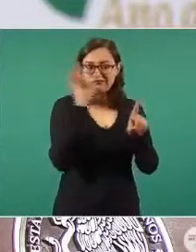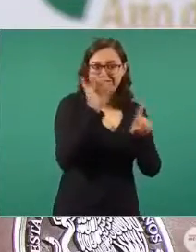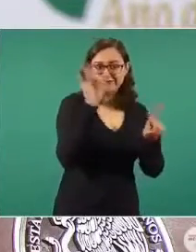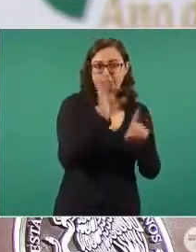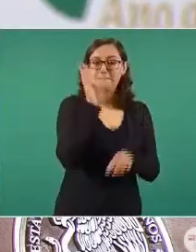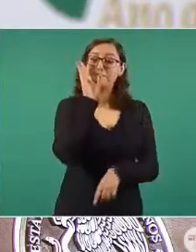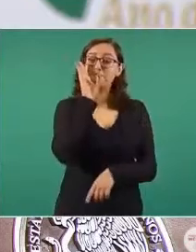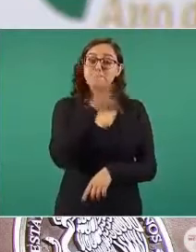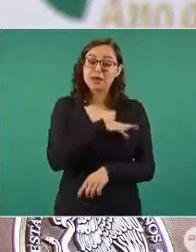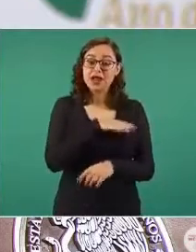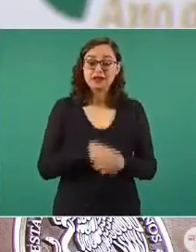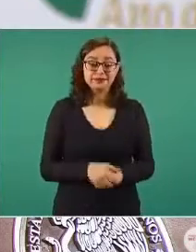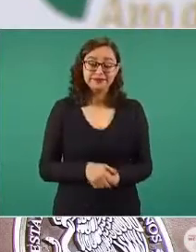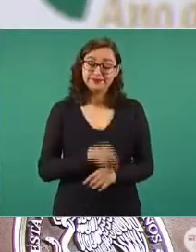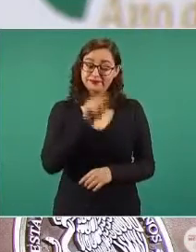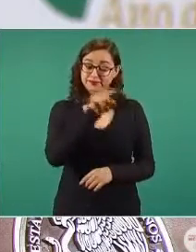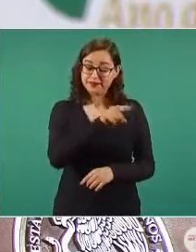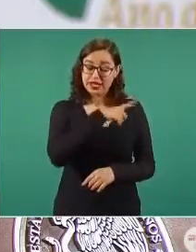reflexione,